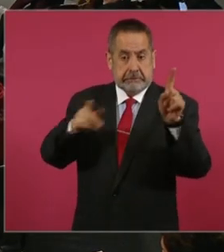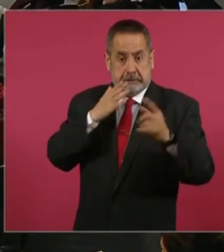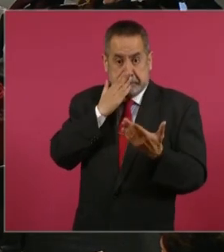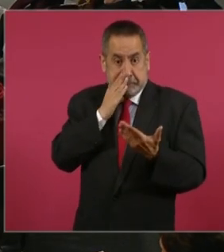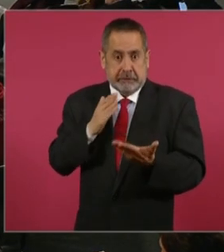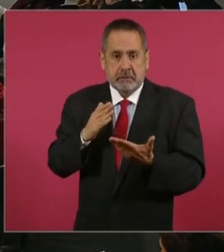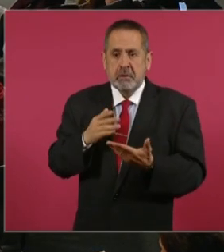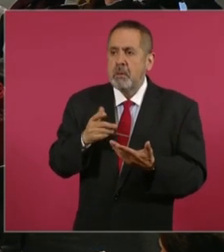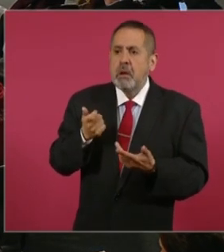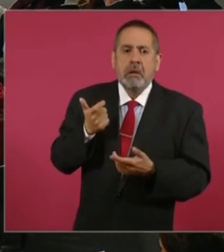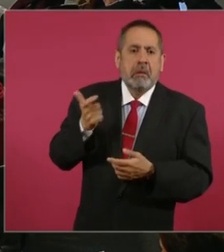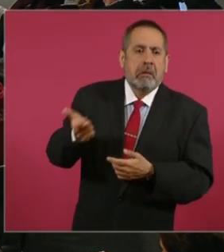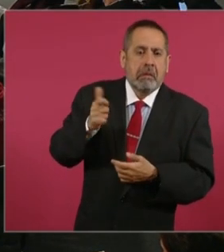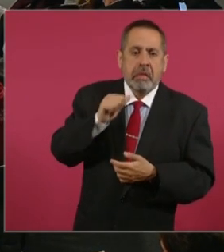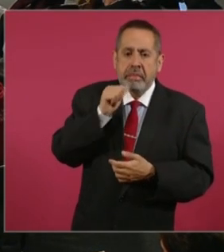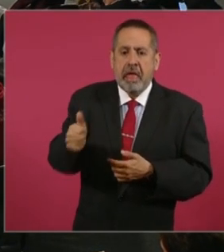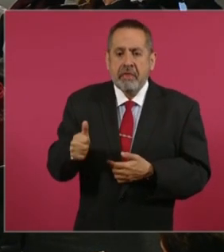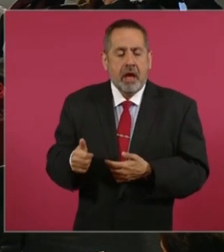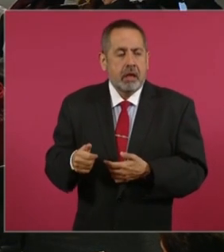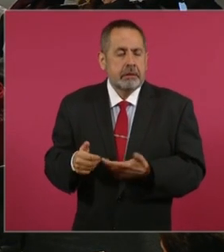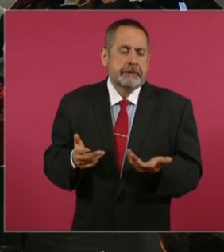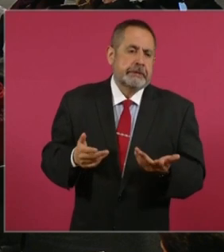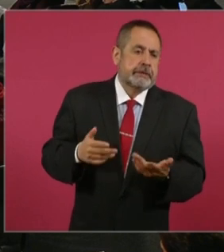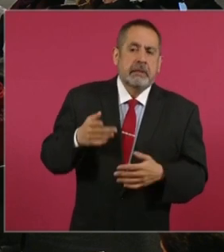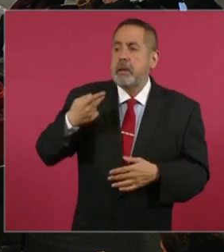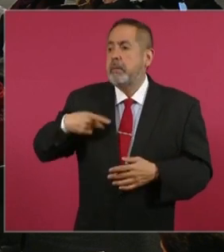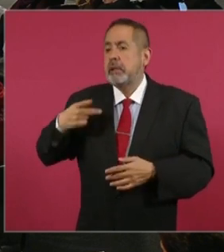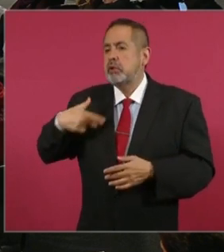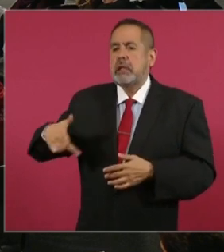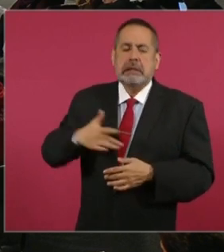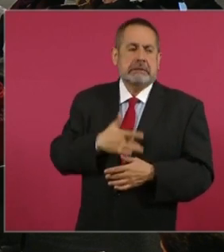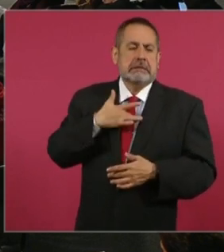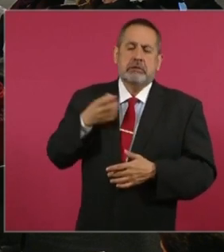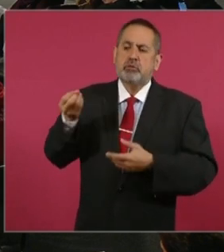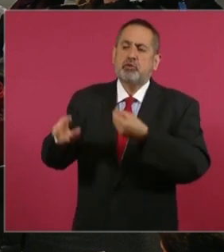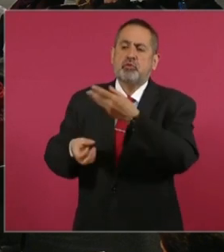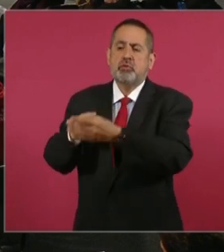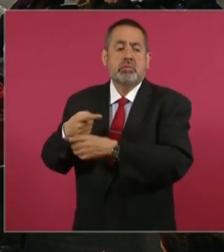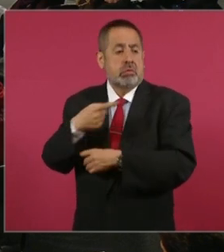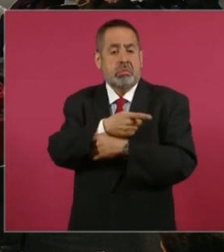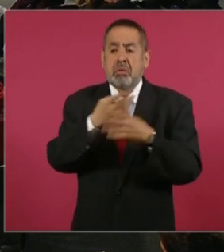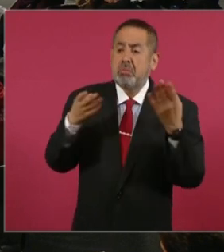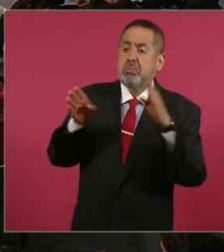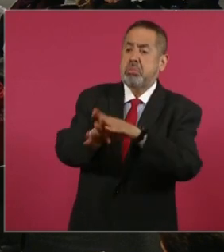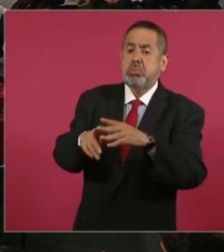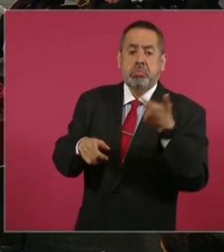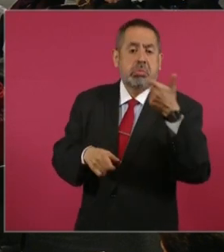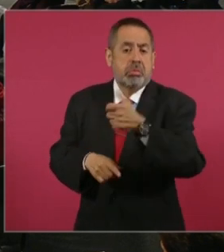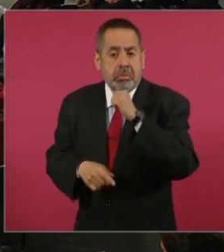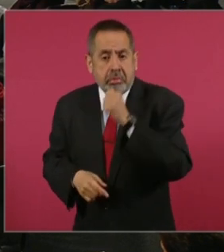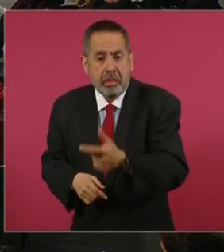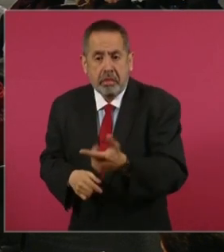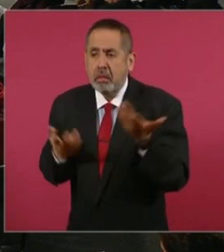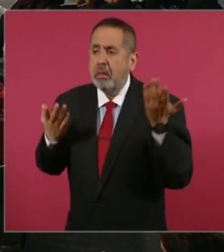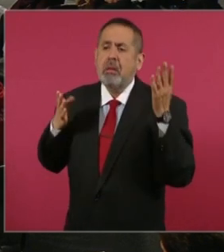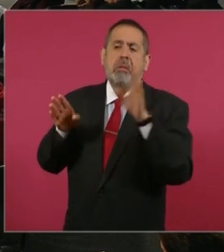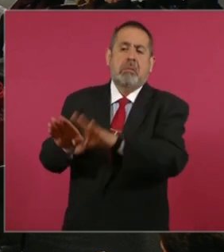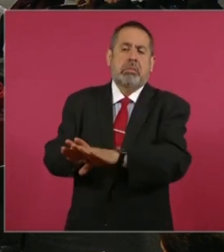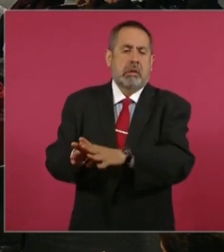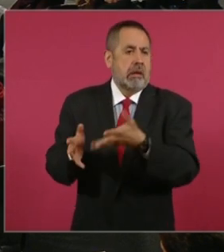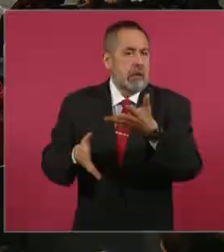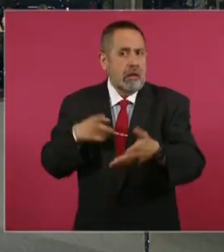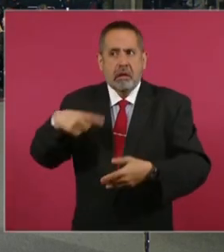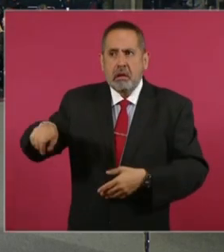manutención que ha sido solventada por la generosidad de la gente debido a su cierre, como por el inminente riesgo que